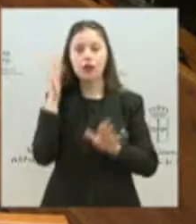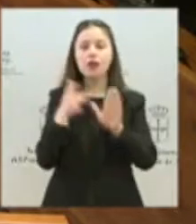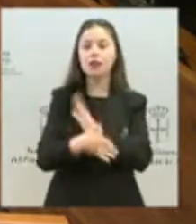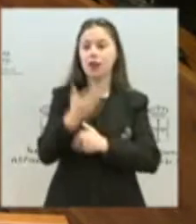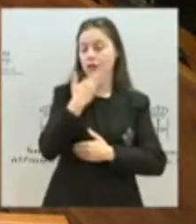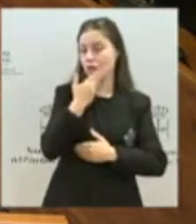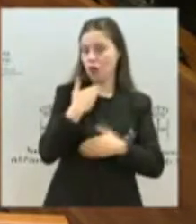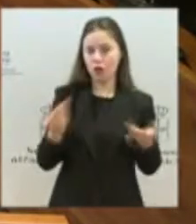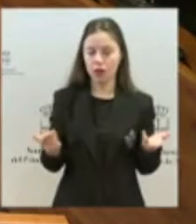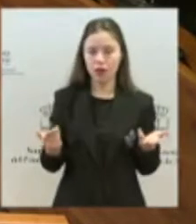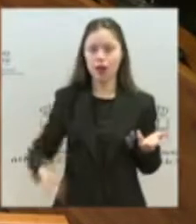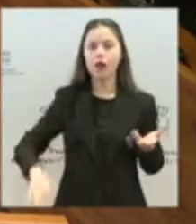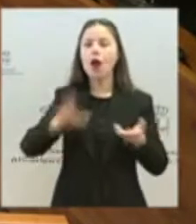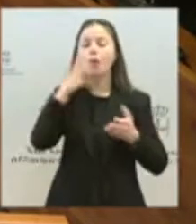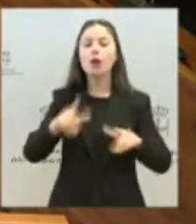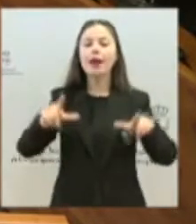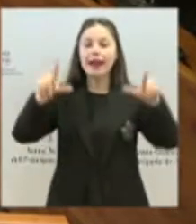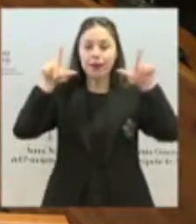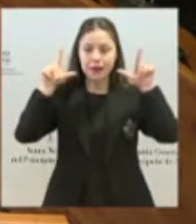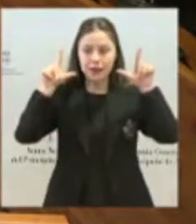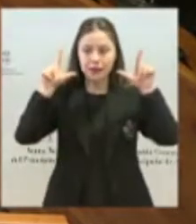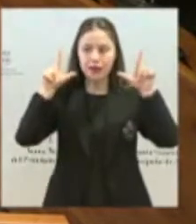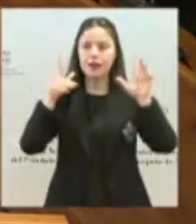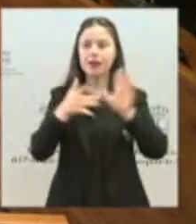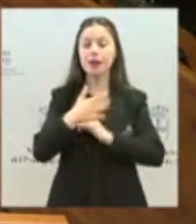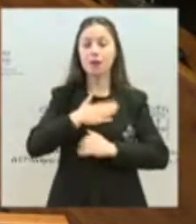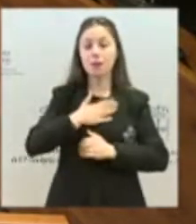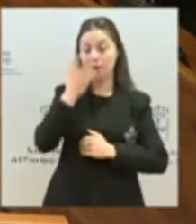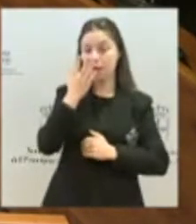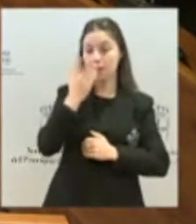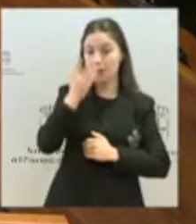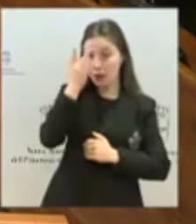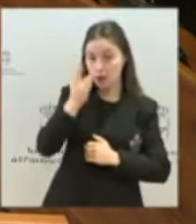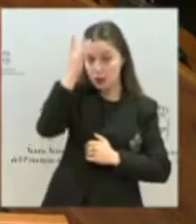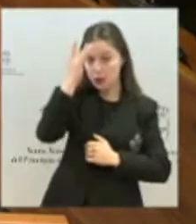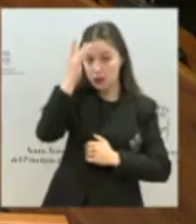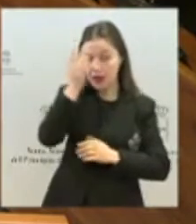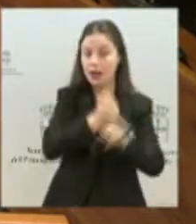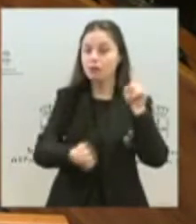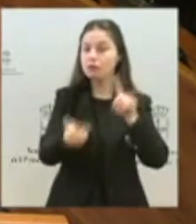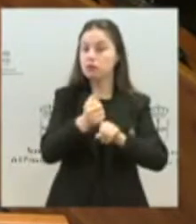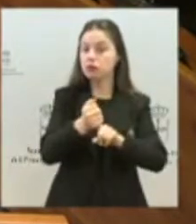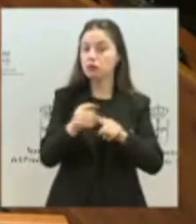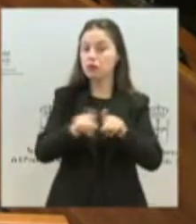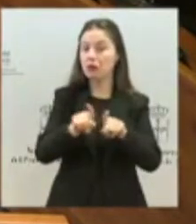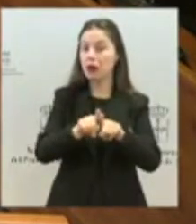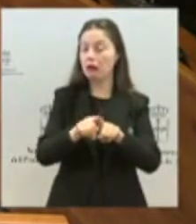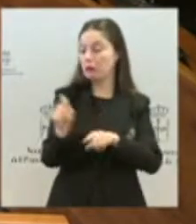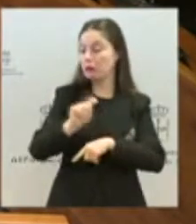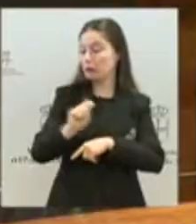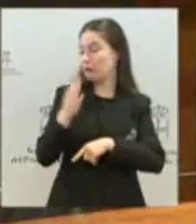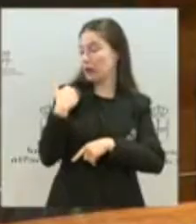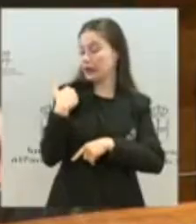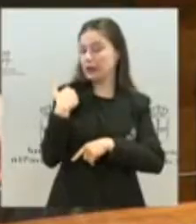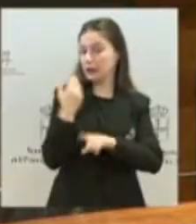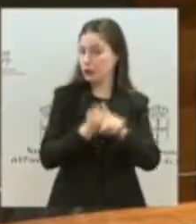representantes y si bien me hubiera gustado que este asunto estuviera resuelto ya hace algunos meses, las condiciones que conocen no han